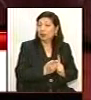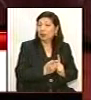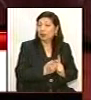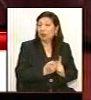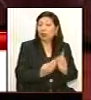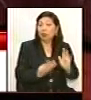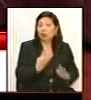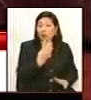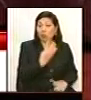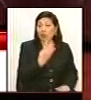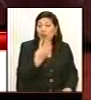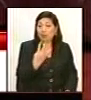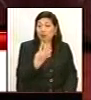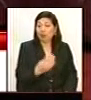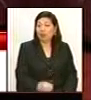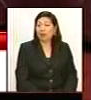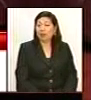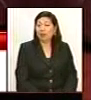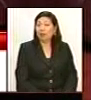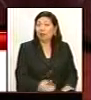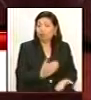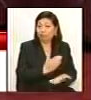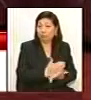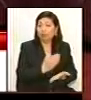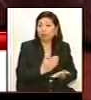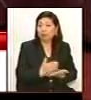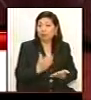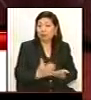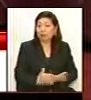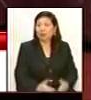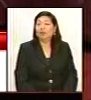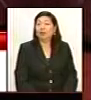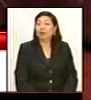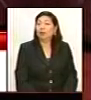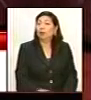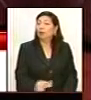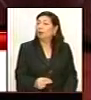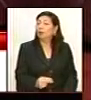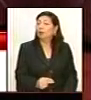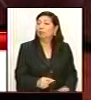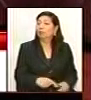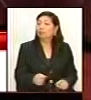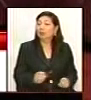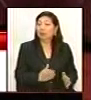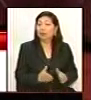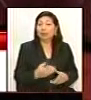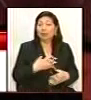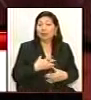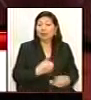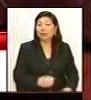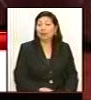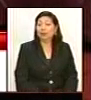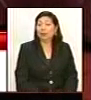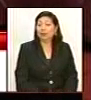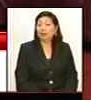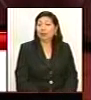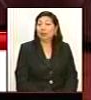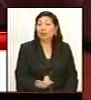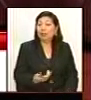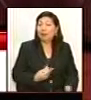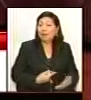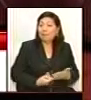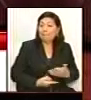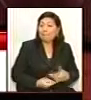la 1444, fracciona, ¿no?, y no las instituciones orgánicas de salud. Entonces